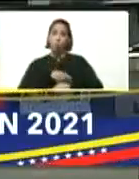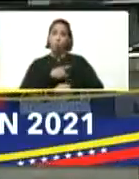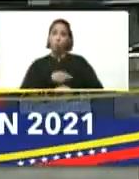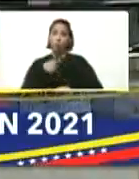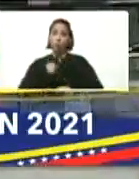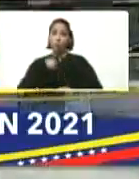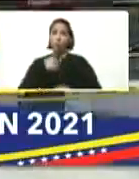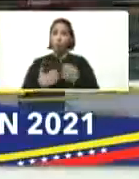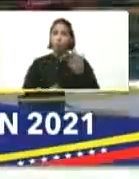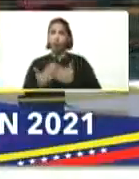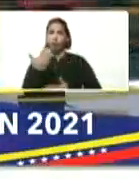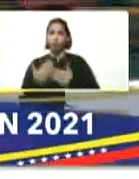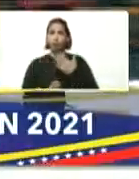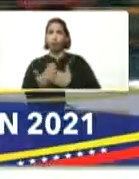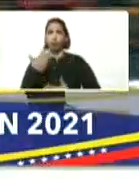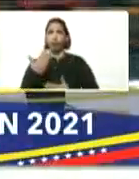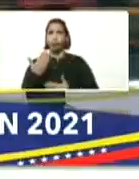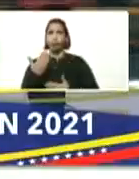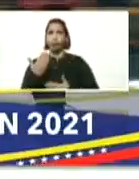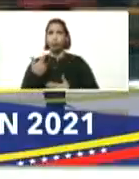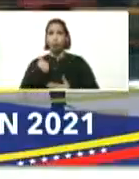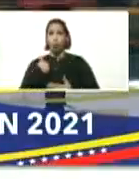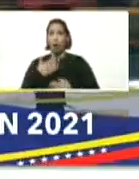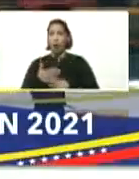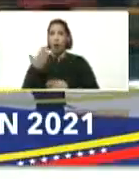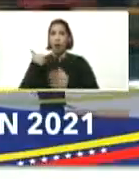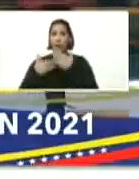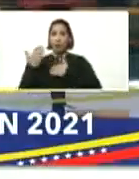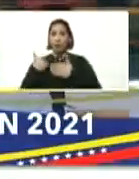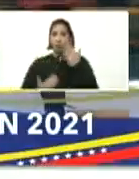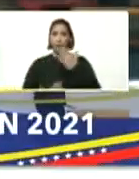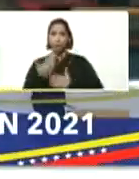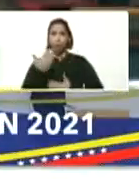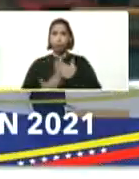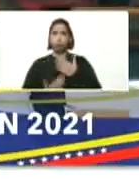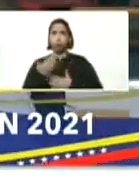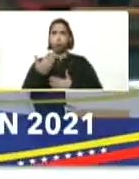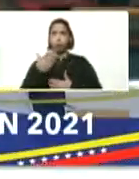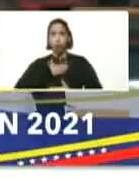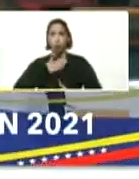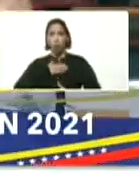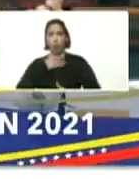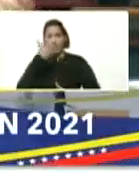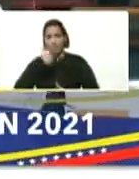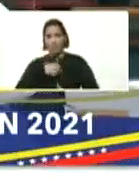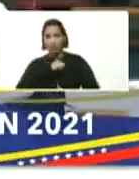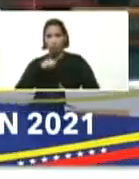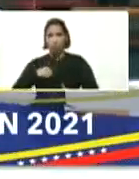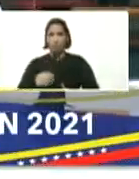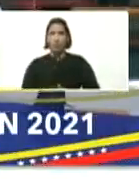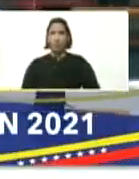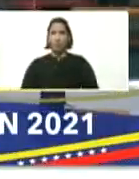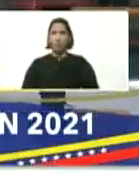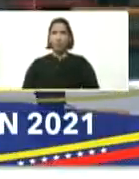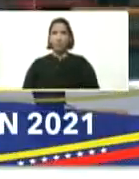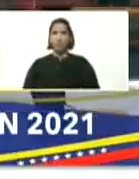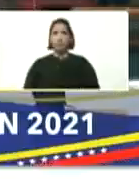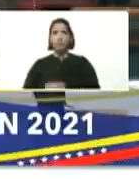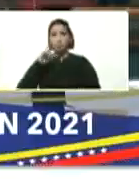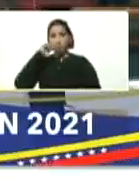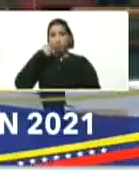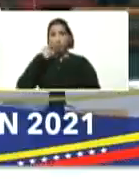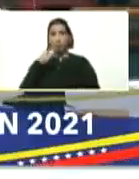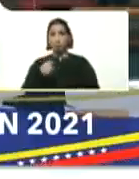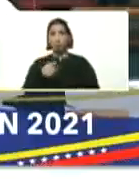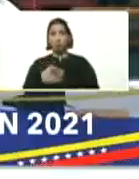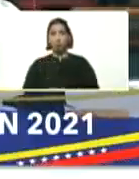impresor. Yo tuve mi impresora offset y yo personalmente la manejaba, Raúl lo recuerda. Yo manejaba